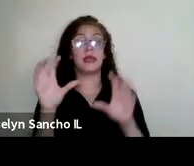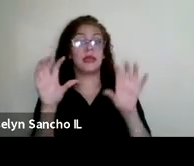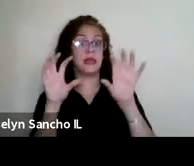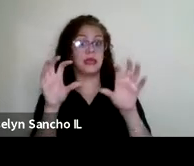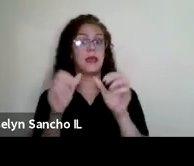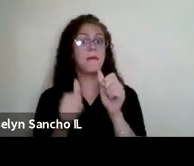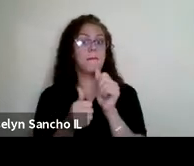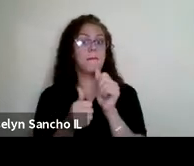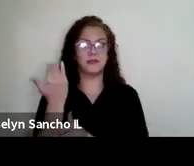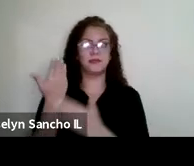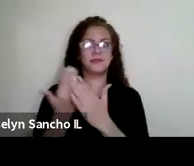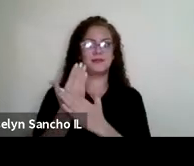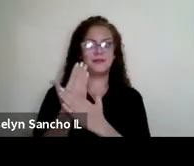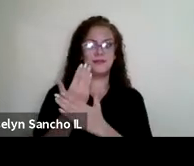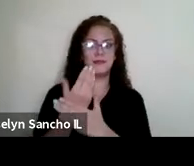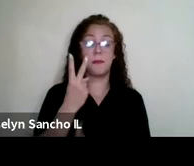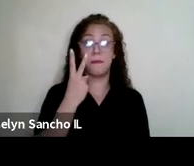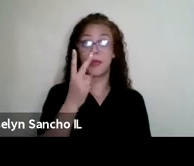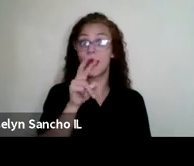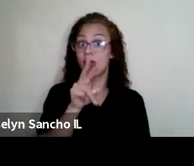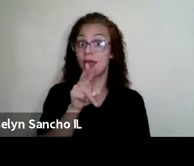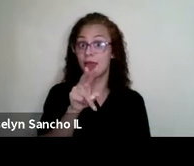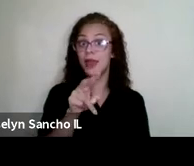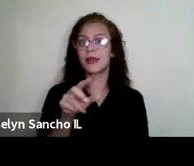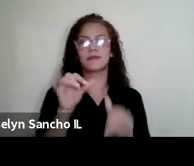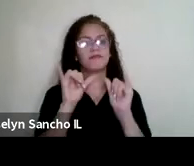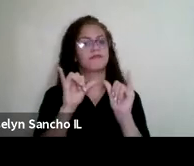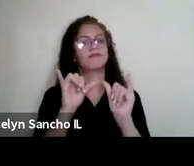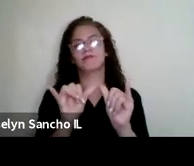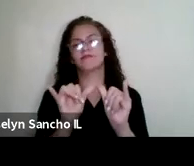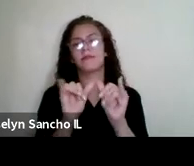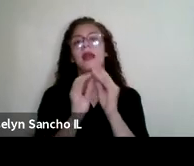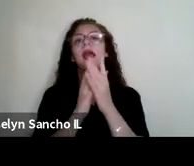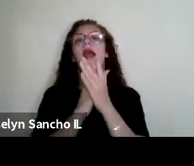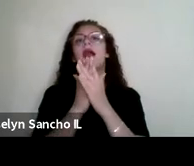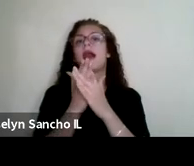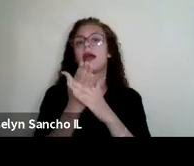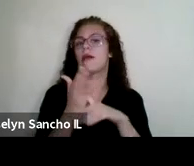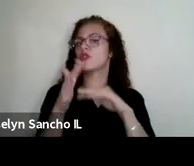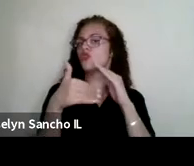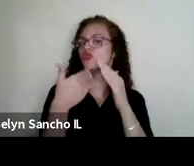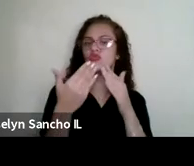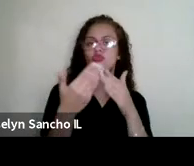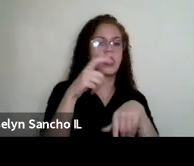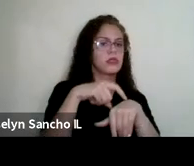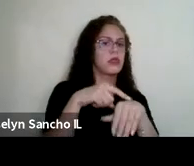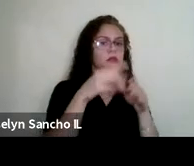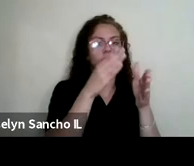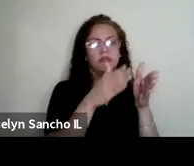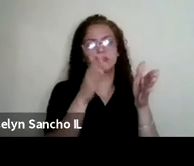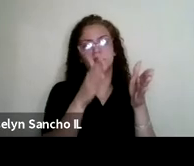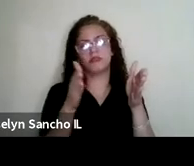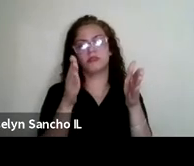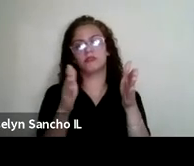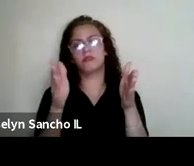más recientemente. Vean que se mantiene a través de todos los periodos, solamente